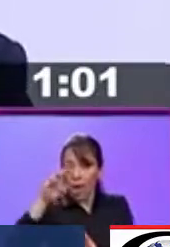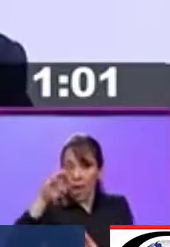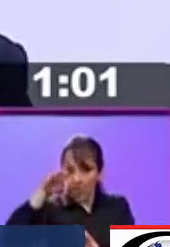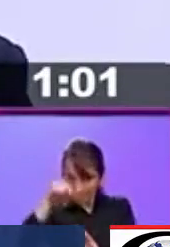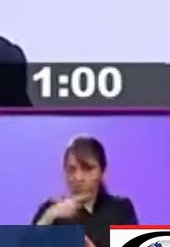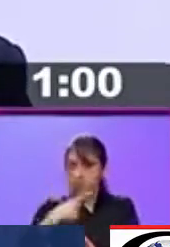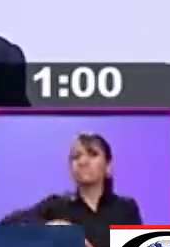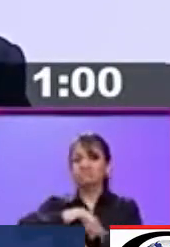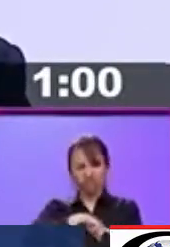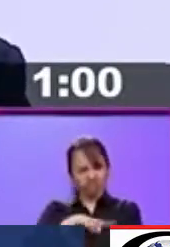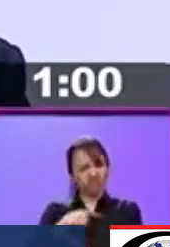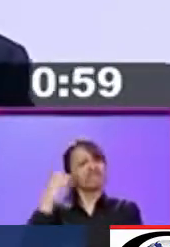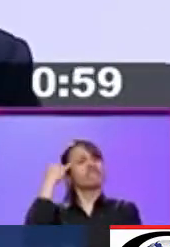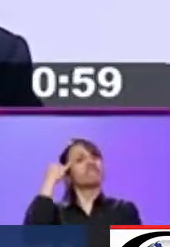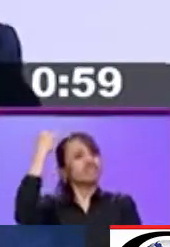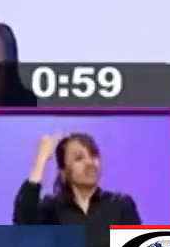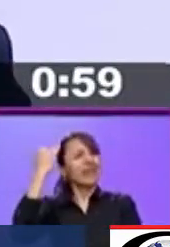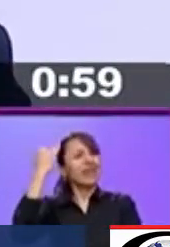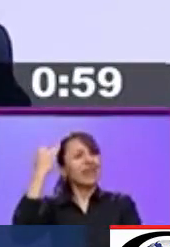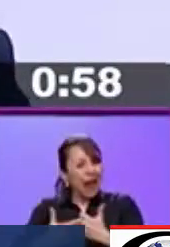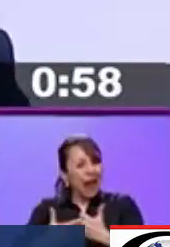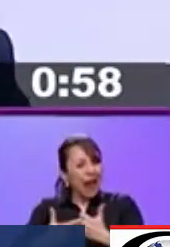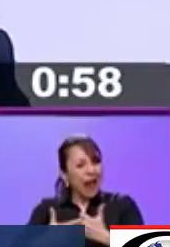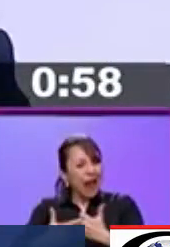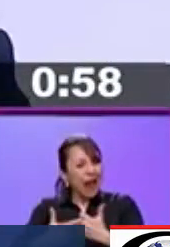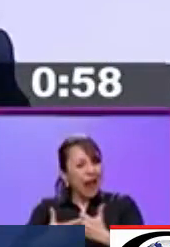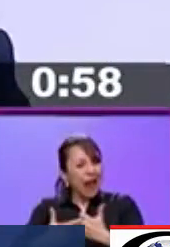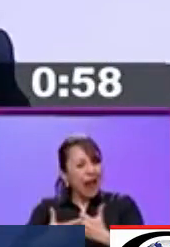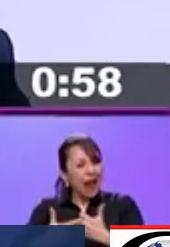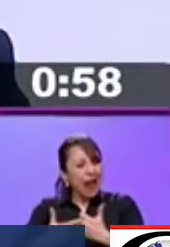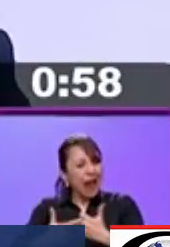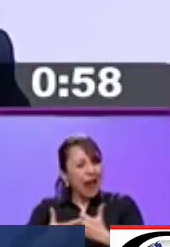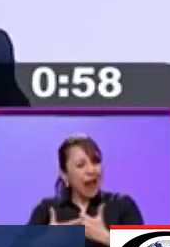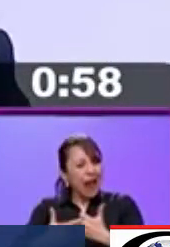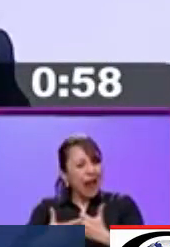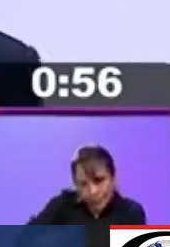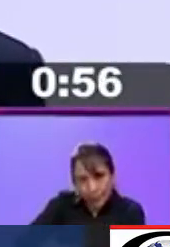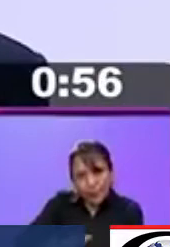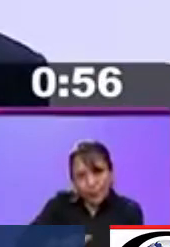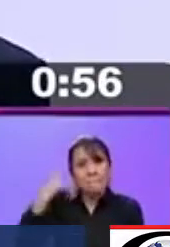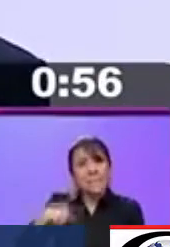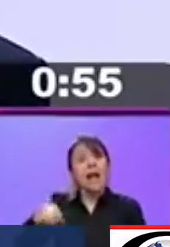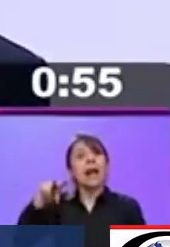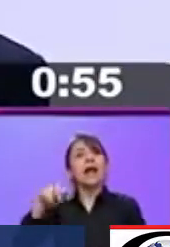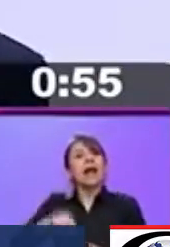ninguna observación, no tengo ningún problema, tengo las manos limpias, mi honestidad ya fue probada, ya fui